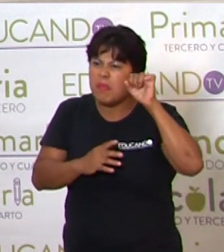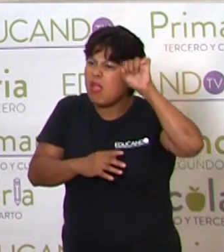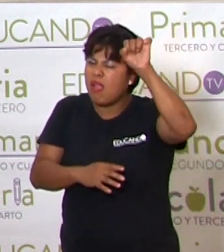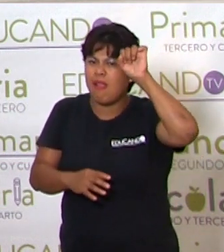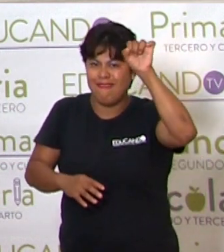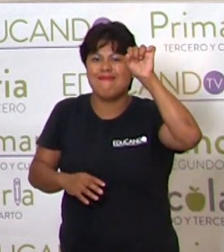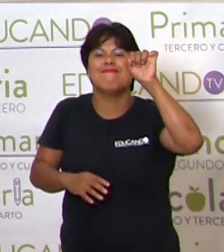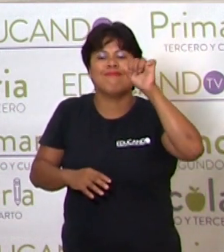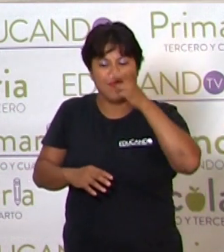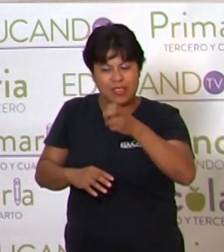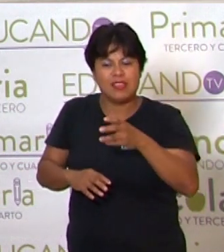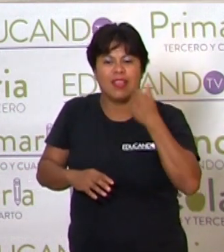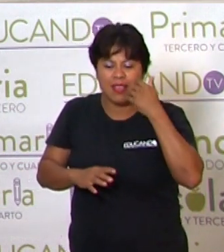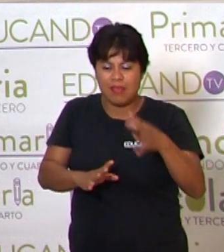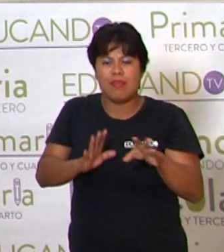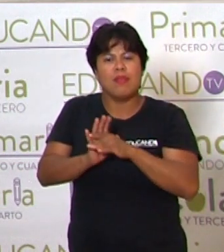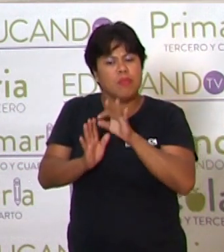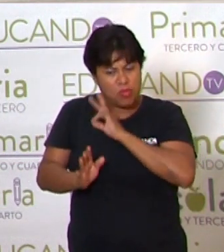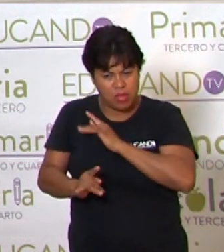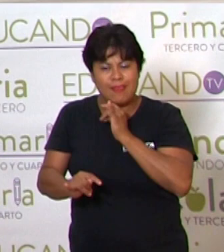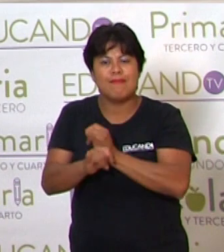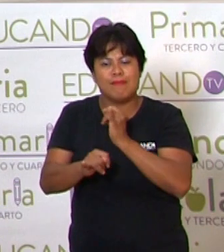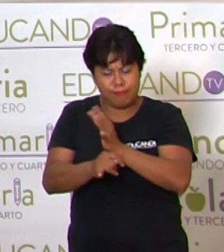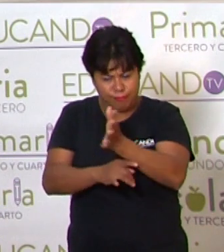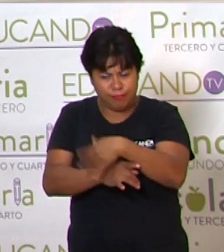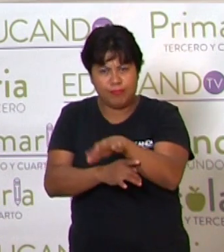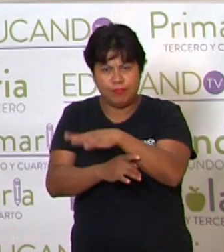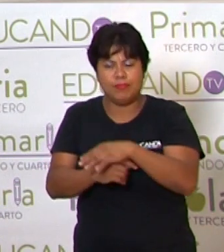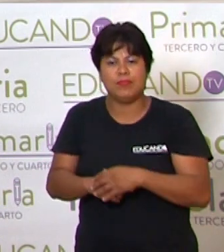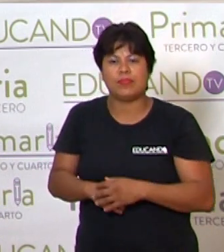Y entonces ella decidió hacer este cómic. Lo pueden encontrar por internet.